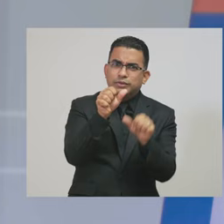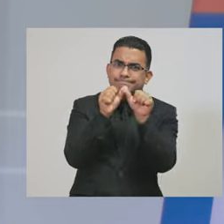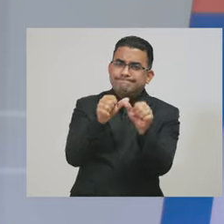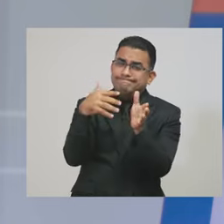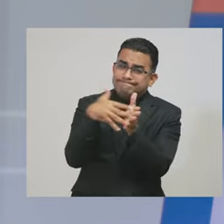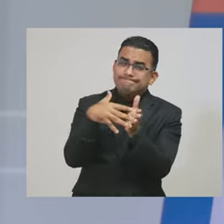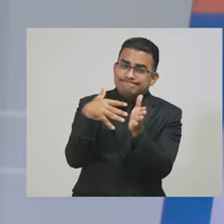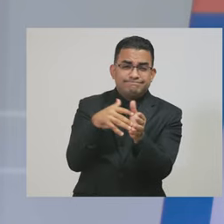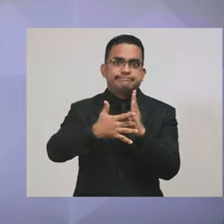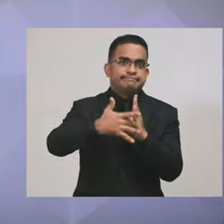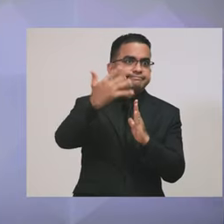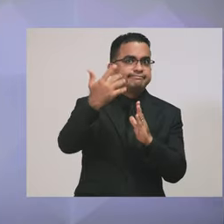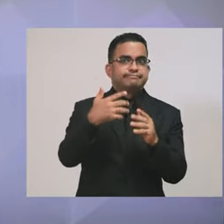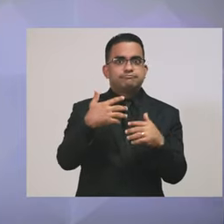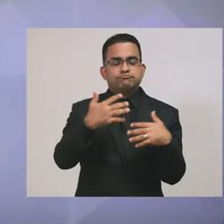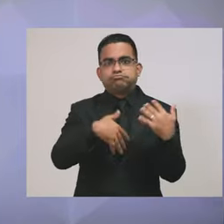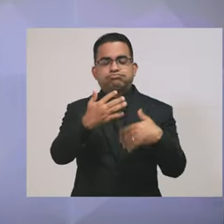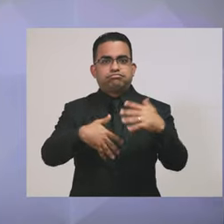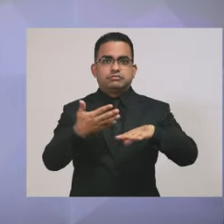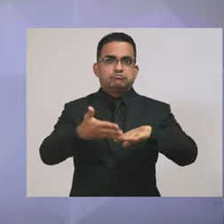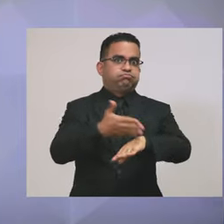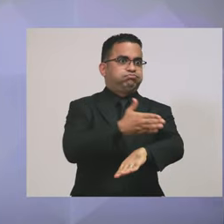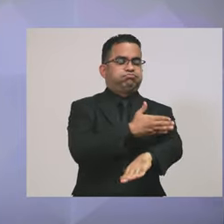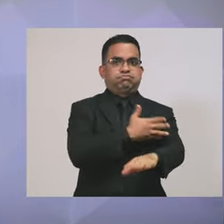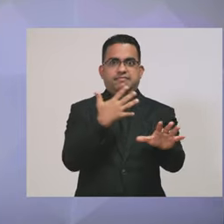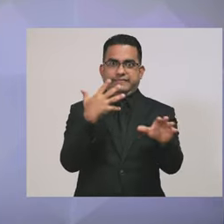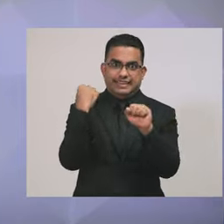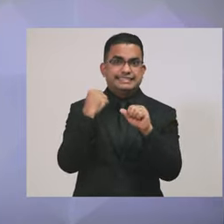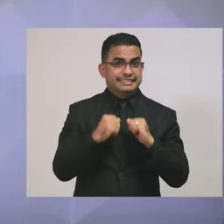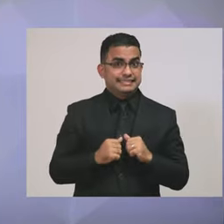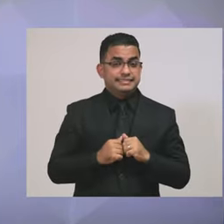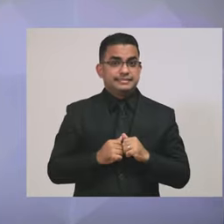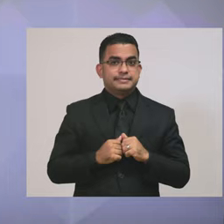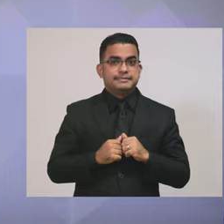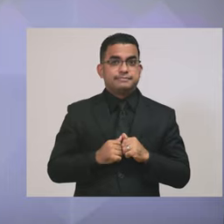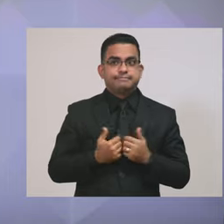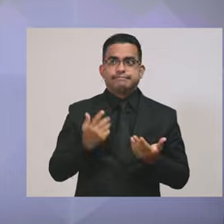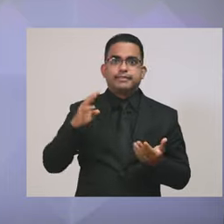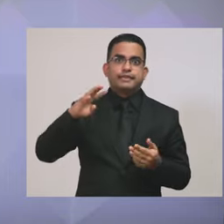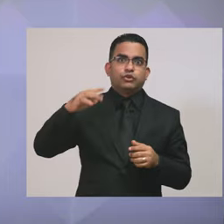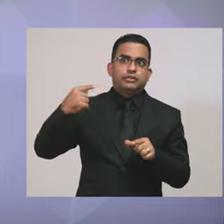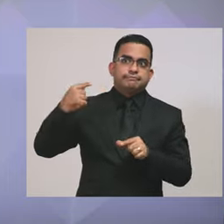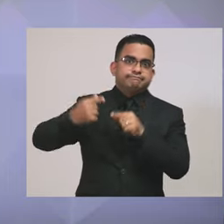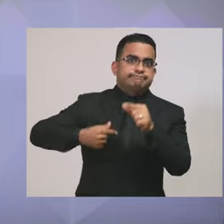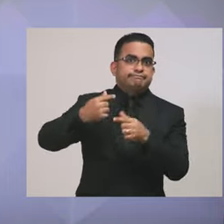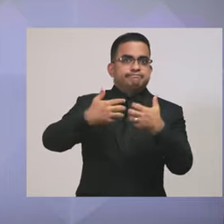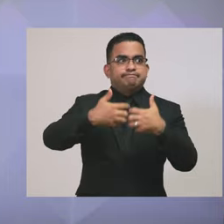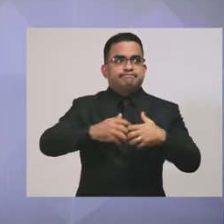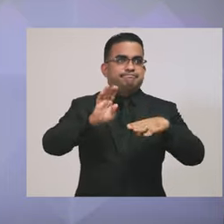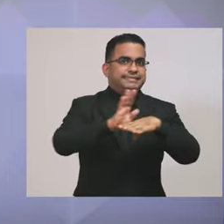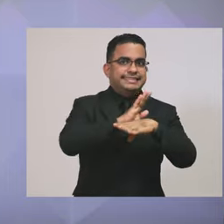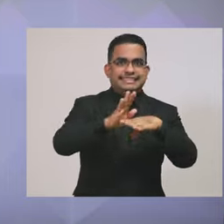continua y permanente fruto de la tecnología todo avanza de manera muy acelerada fruto de la